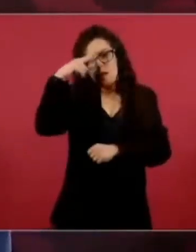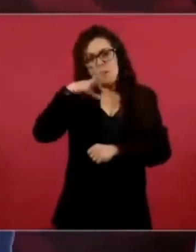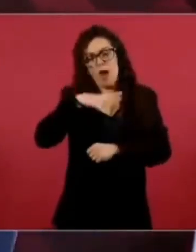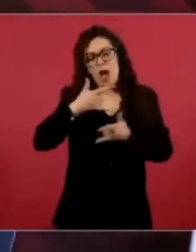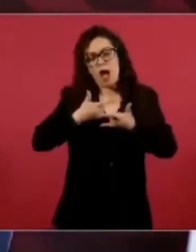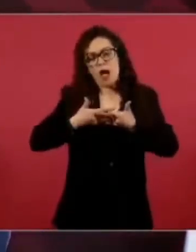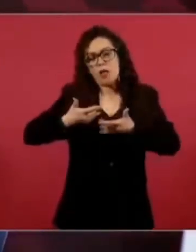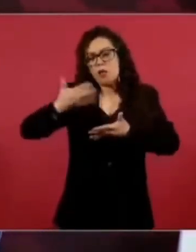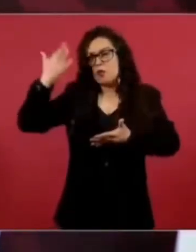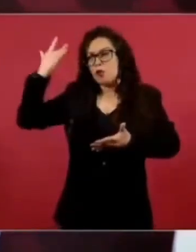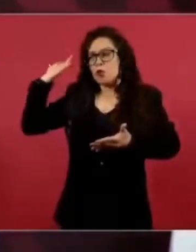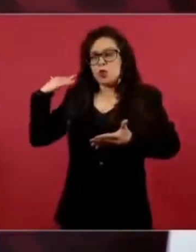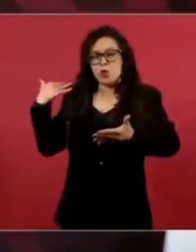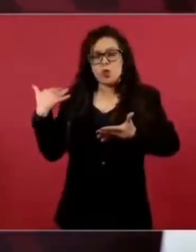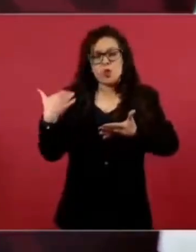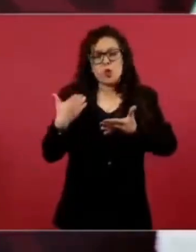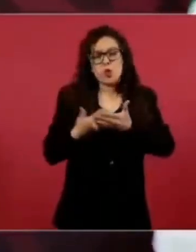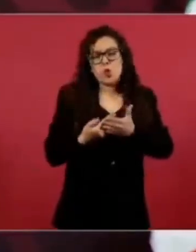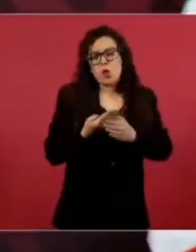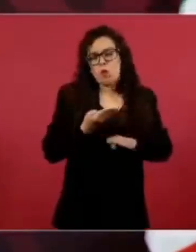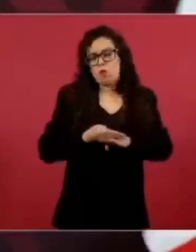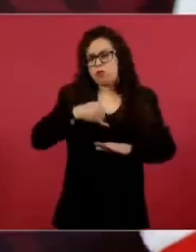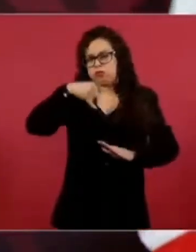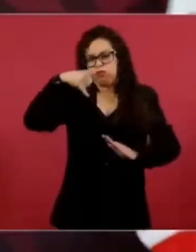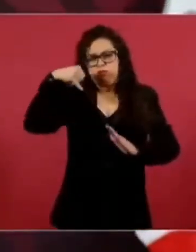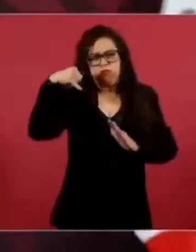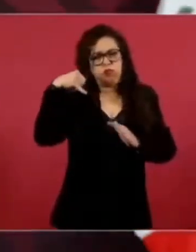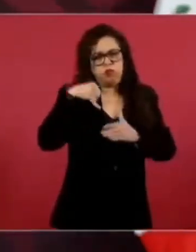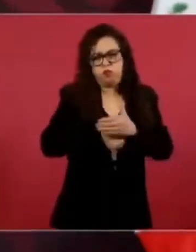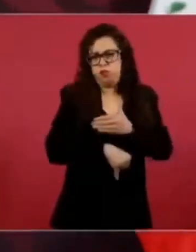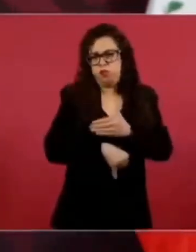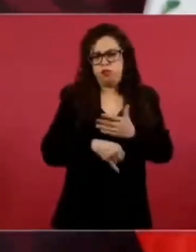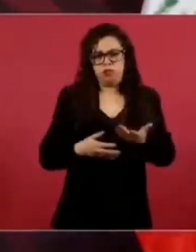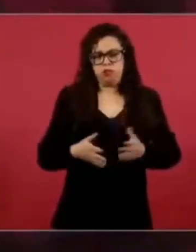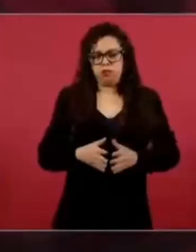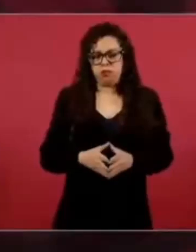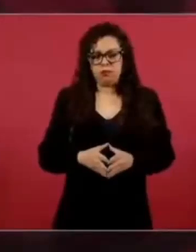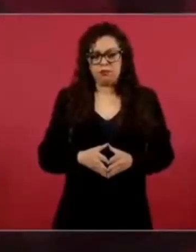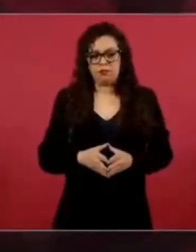Eso sí lo vemos en América, pero si lo vemos